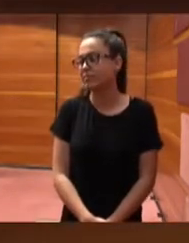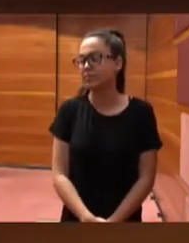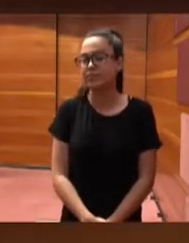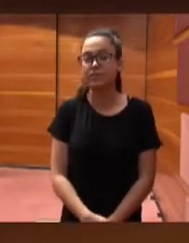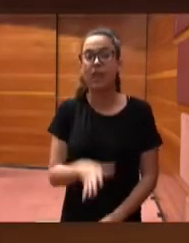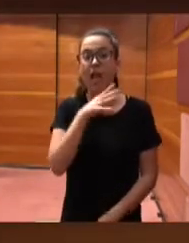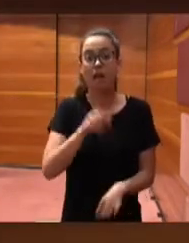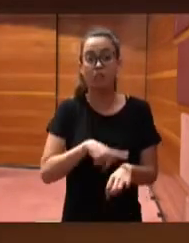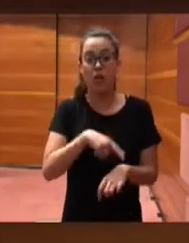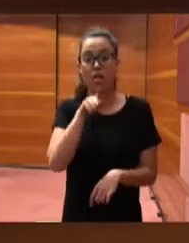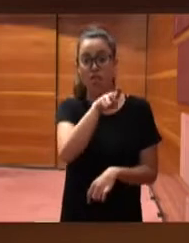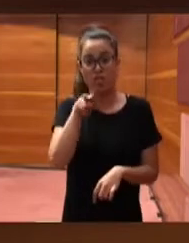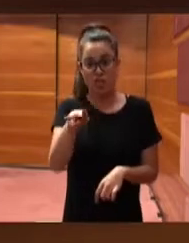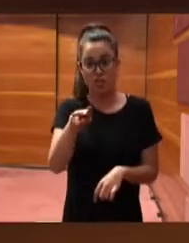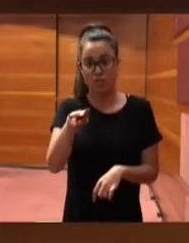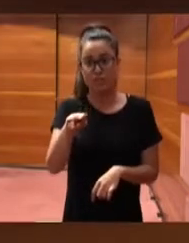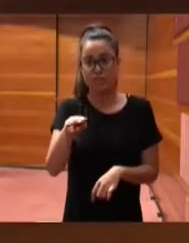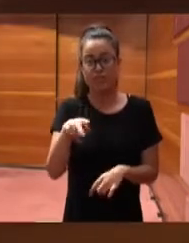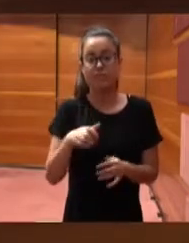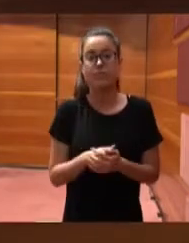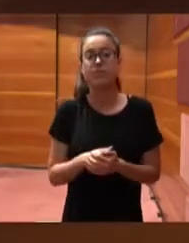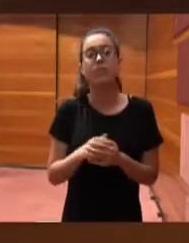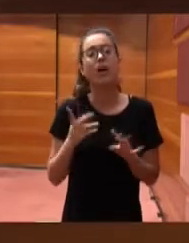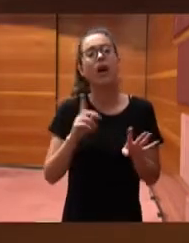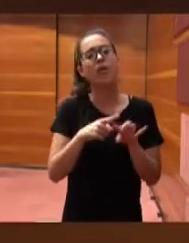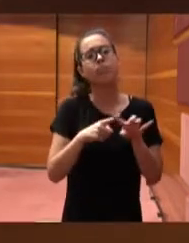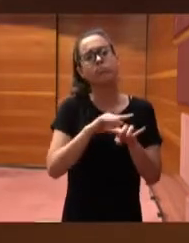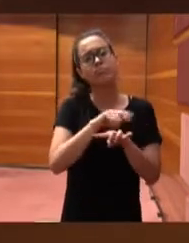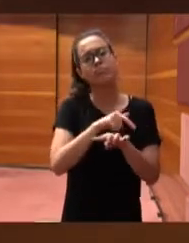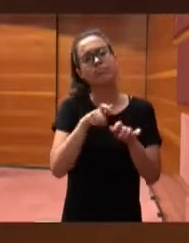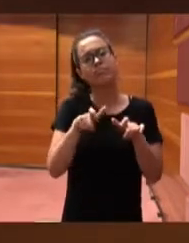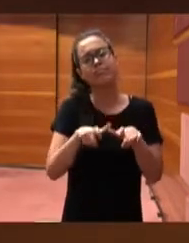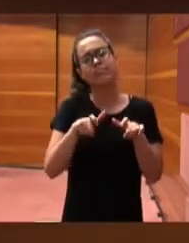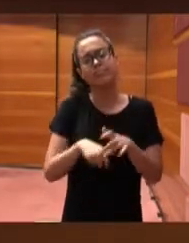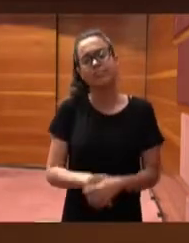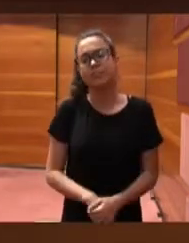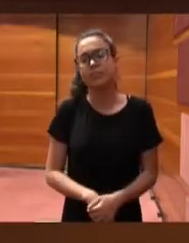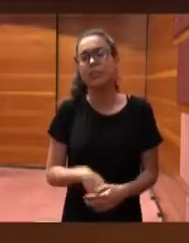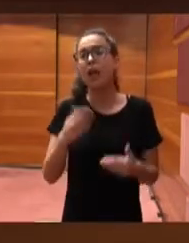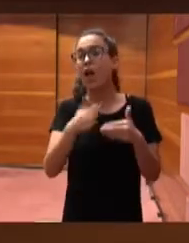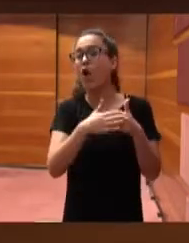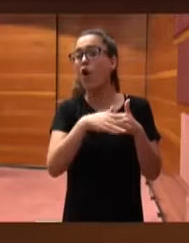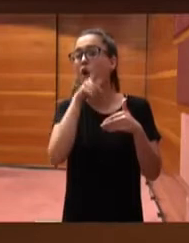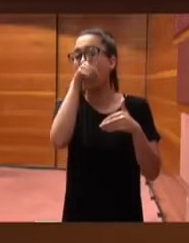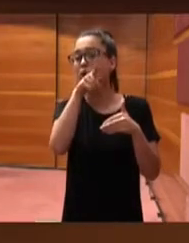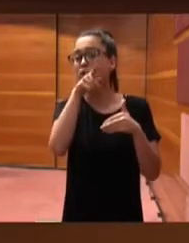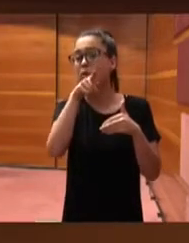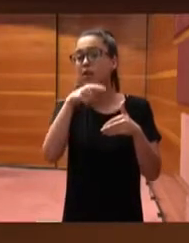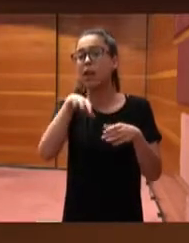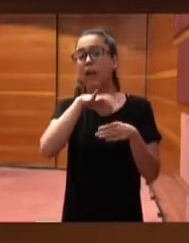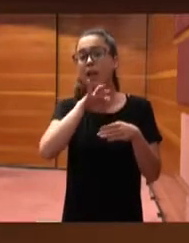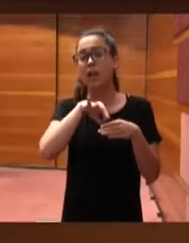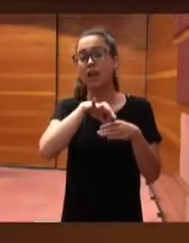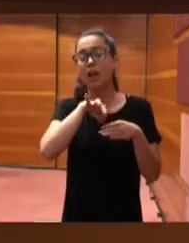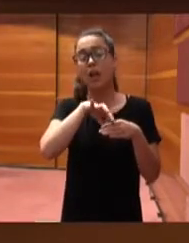Eguerdiko amabiak dira, ta ondo baderitzozue, eten alditxo bat egingo dugu. Atarian, hall, deritzo horretan, kafe bat